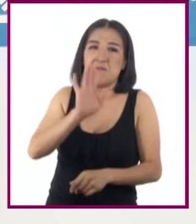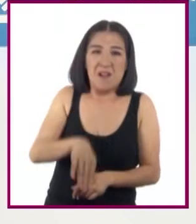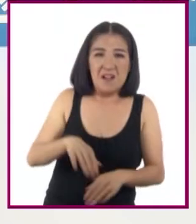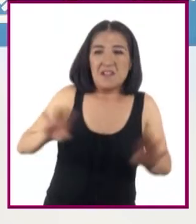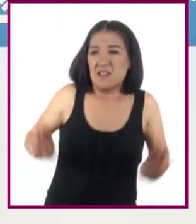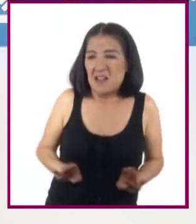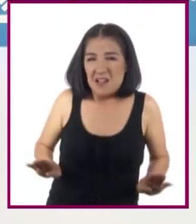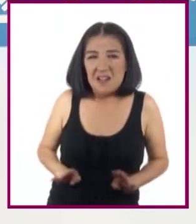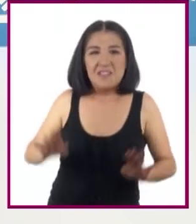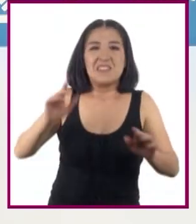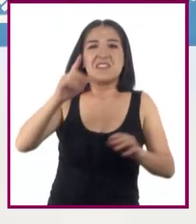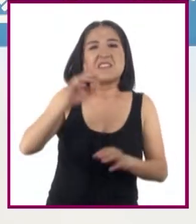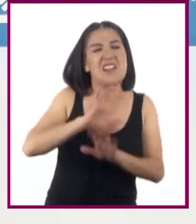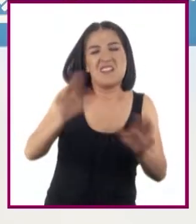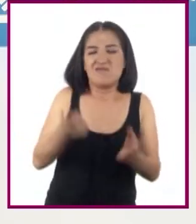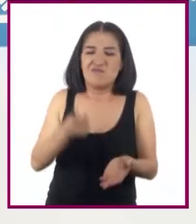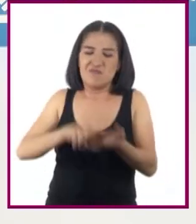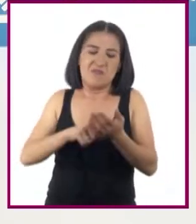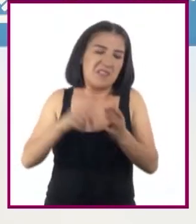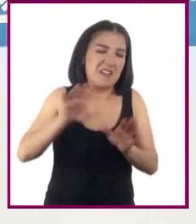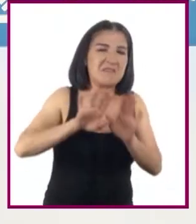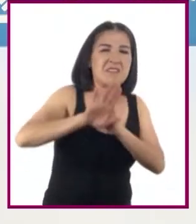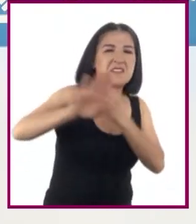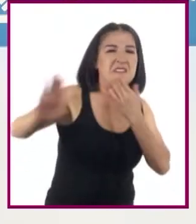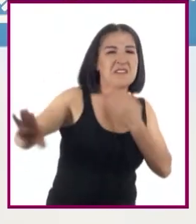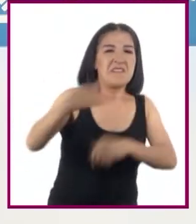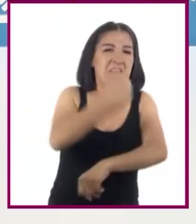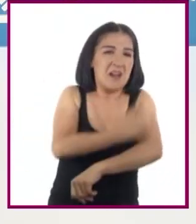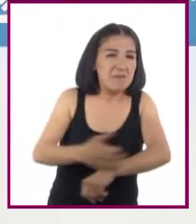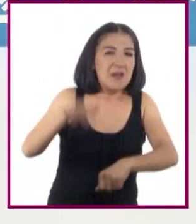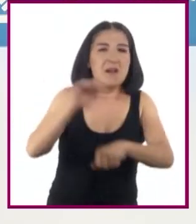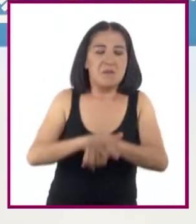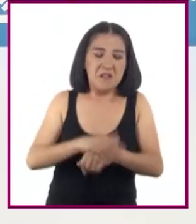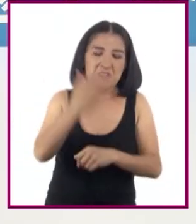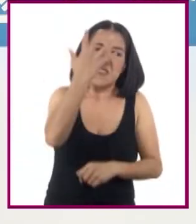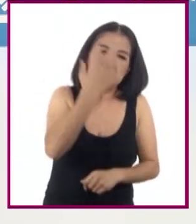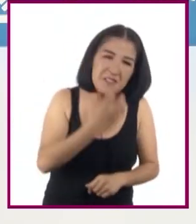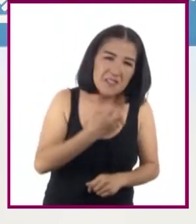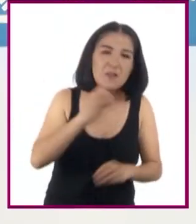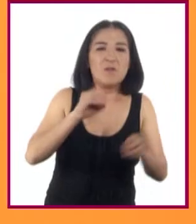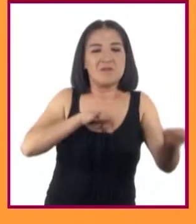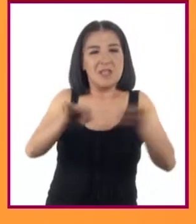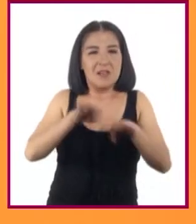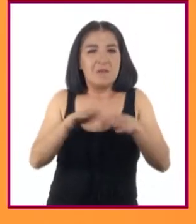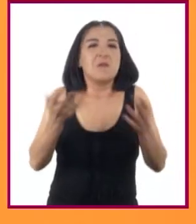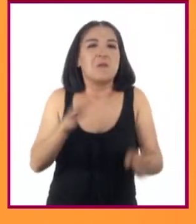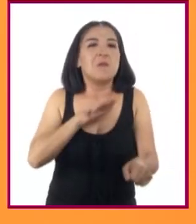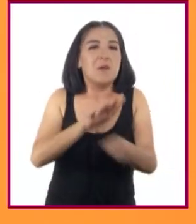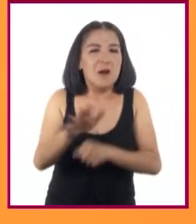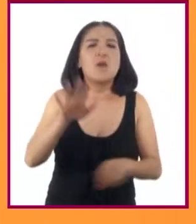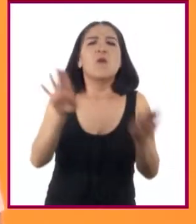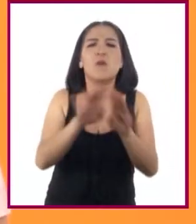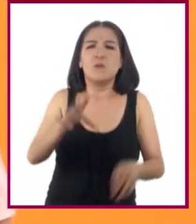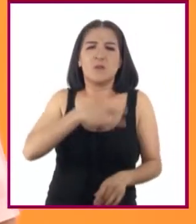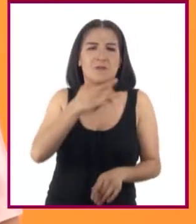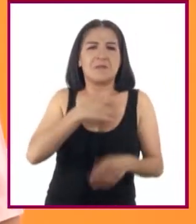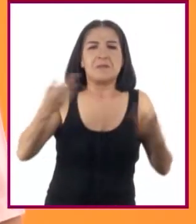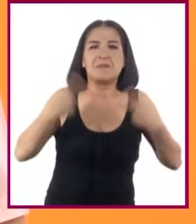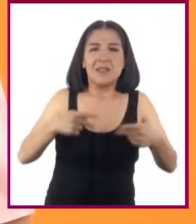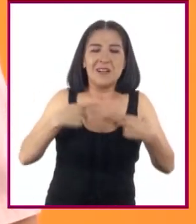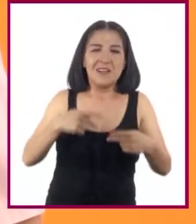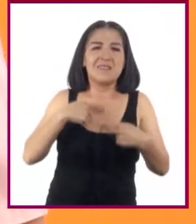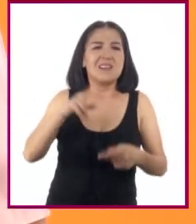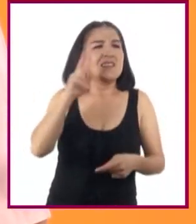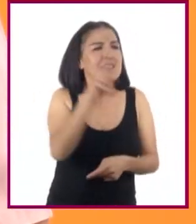ánimo, sentirnos concentrados, trabajar o no estar tristes. ¿Cómo sentirán las personas que lo